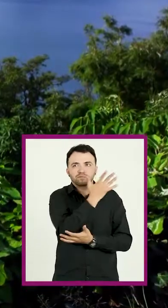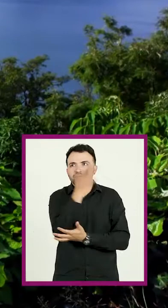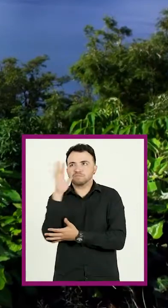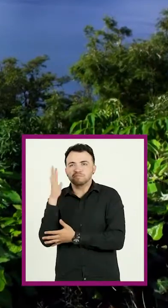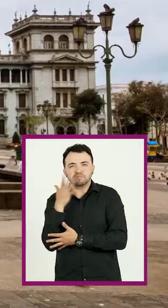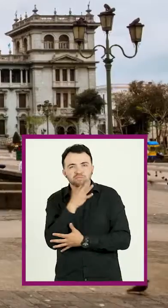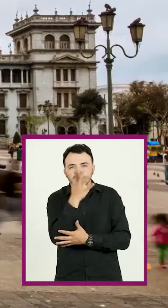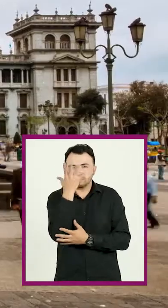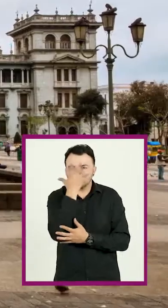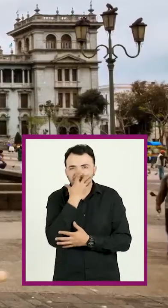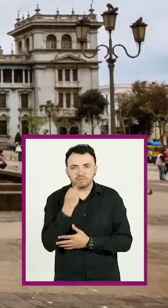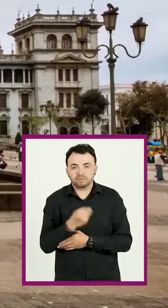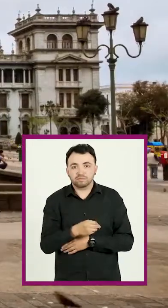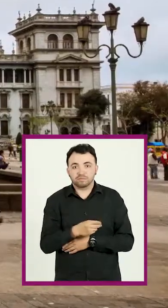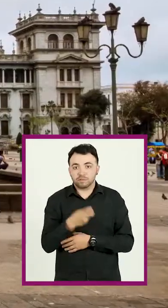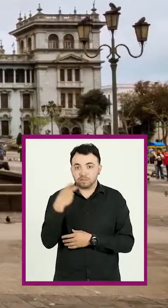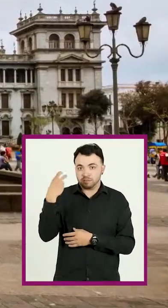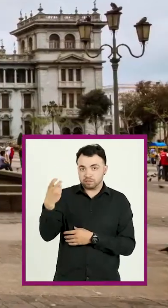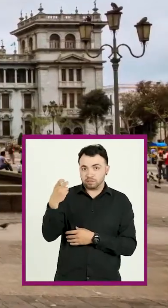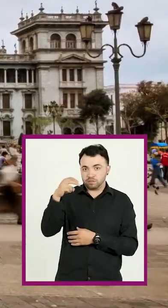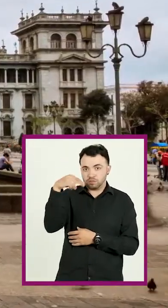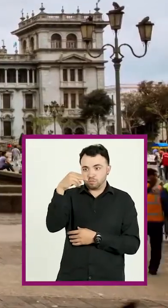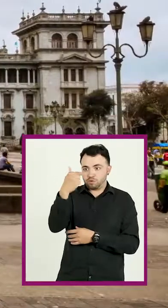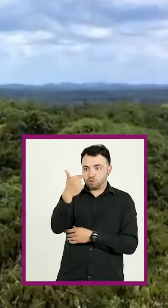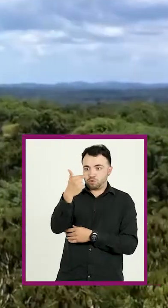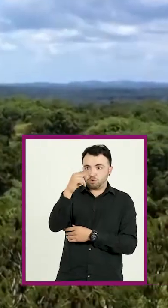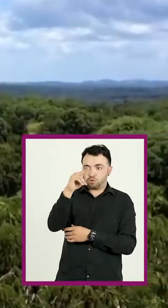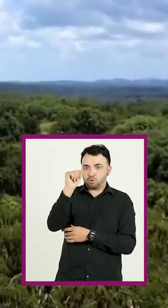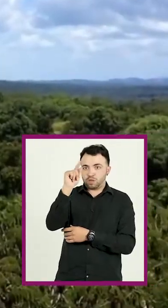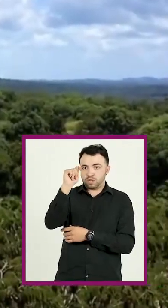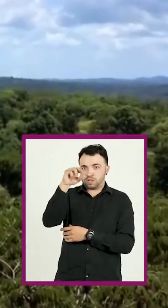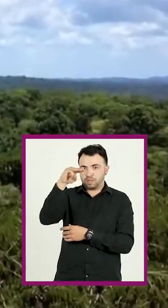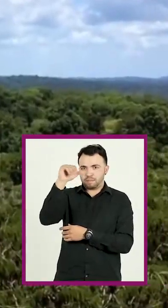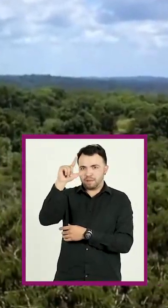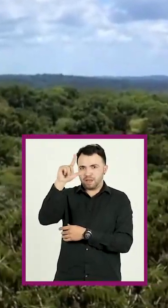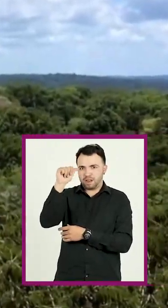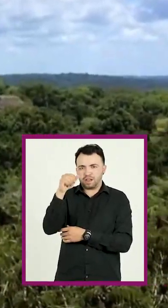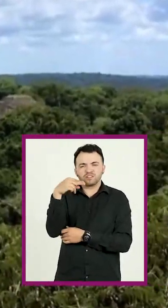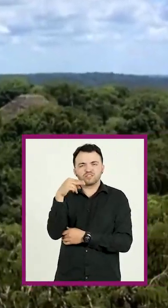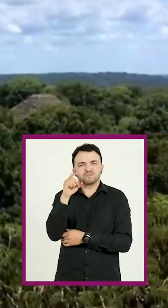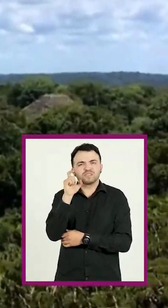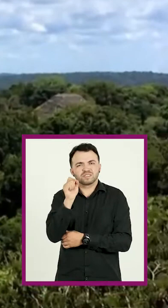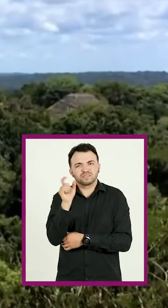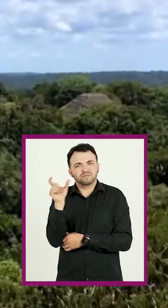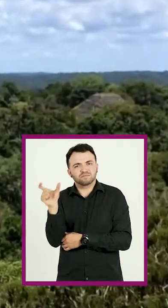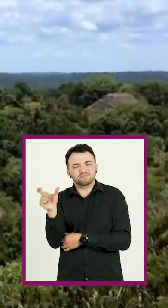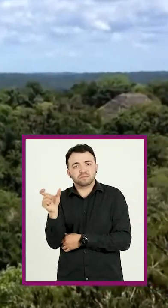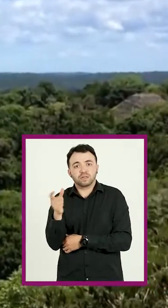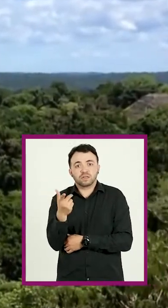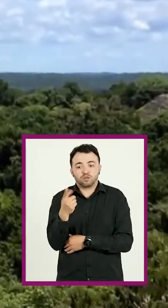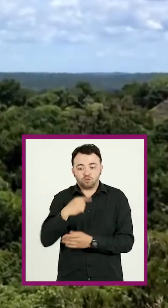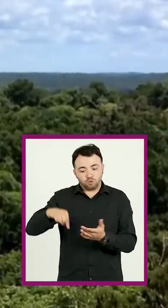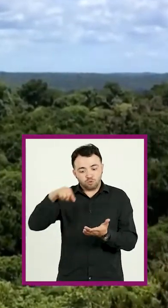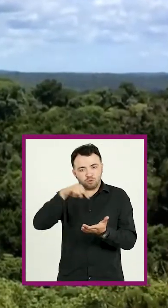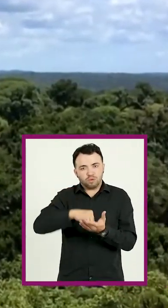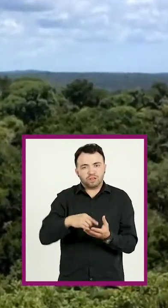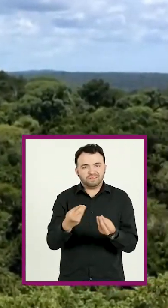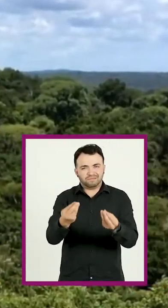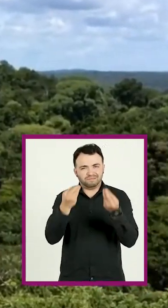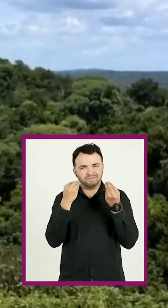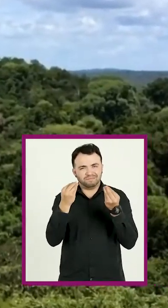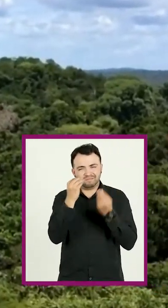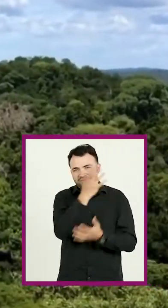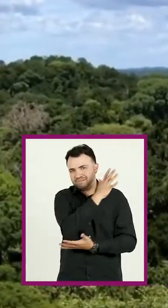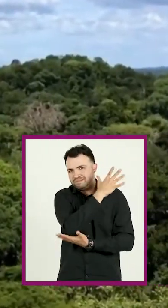milenaria. Su nombre significa lugar de muchos árboles, una designación que se aviene perfectamente con